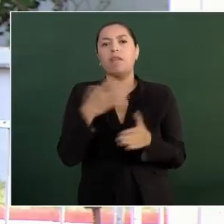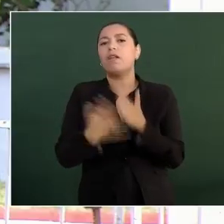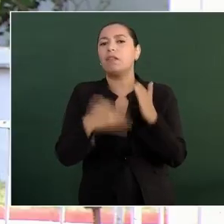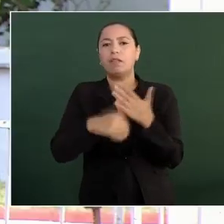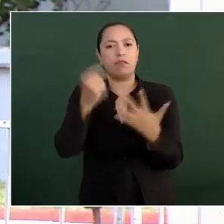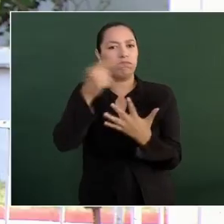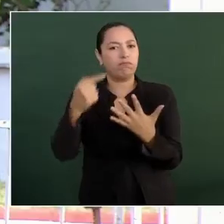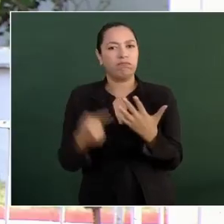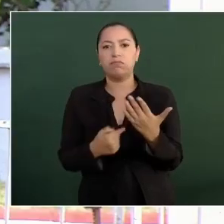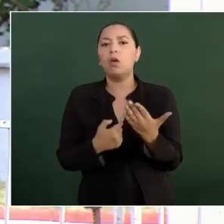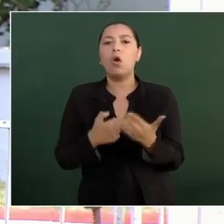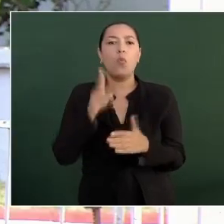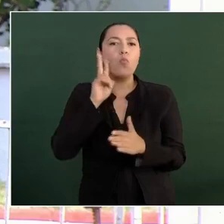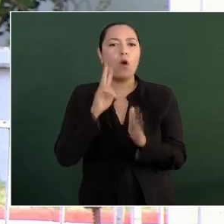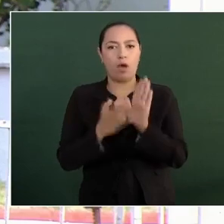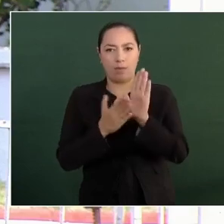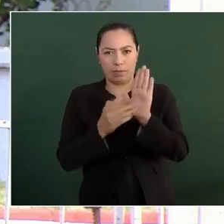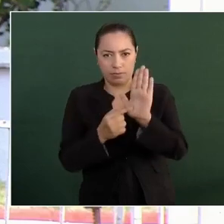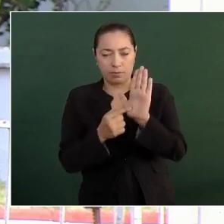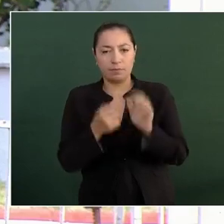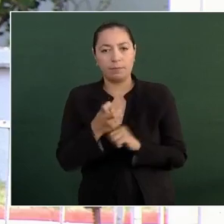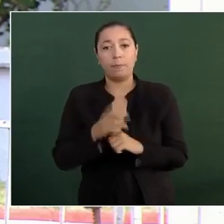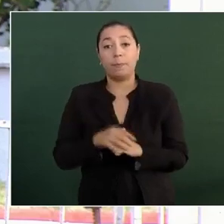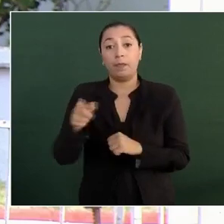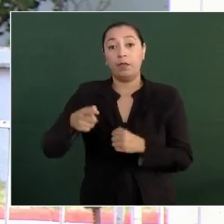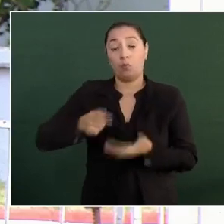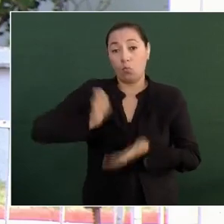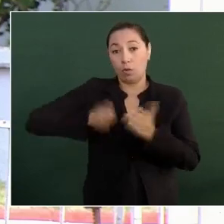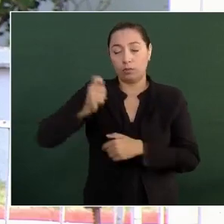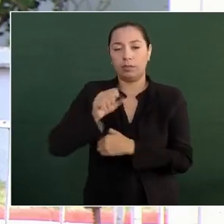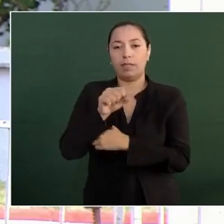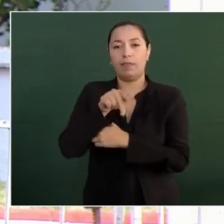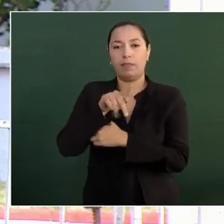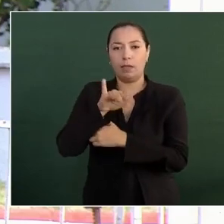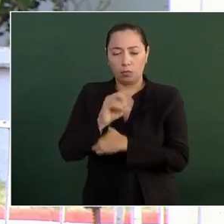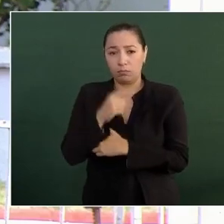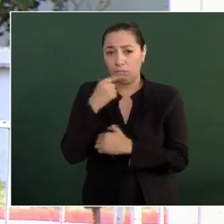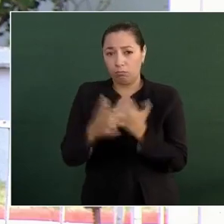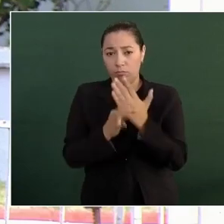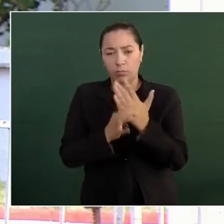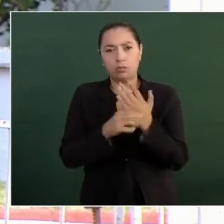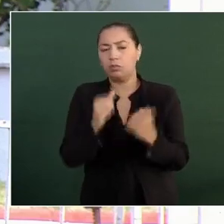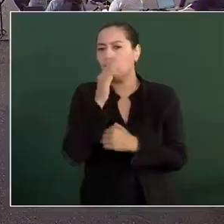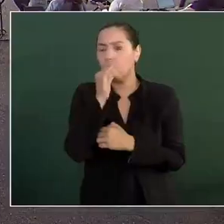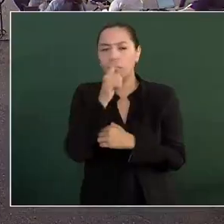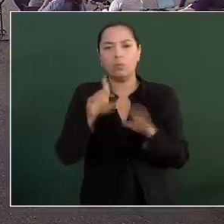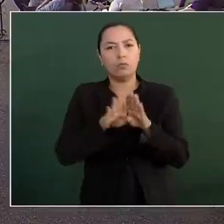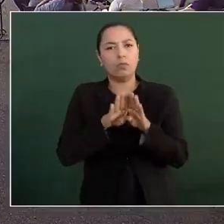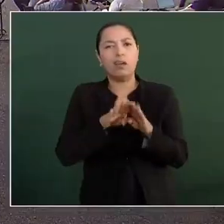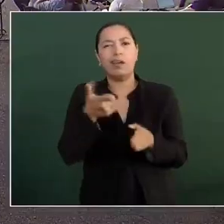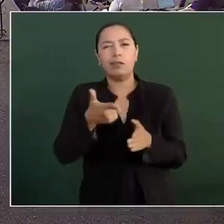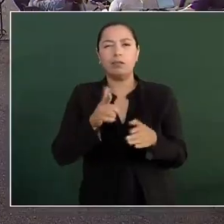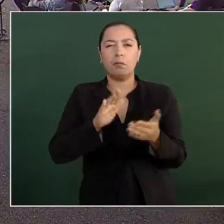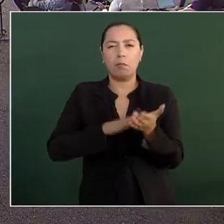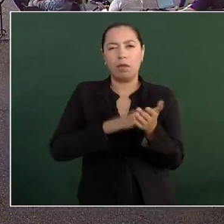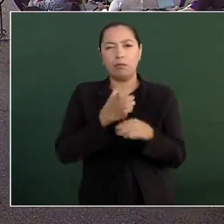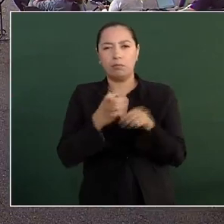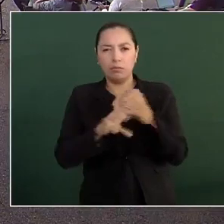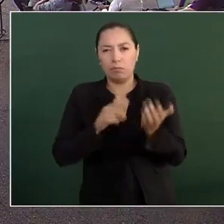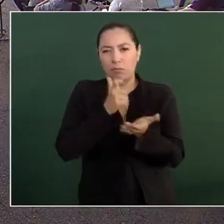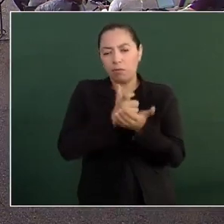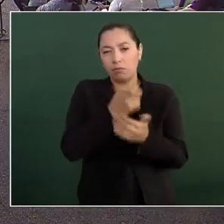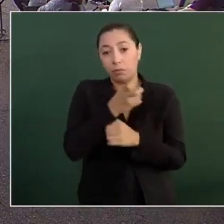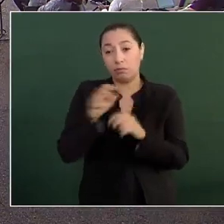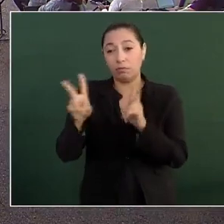procesar. El juez Santiago Santiago señaló que no puede considerarse que las solicitudes de pago realizadas por Rogelio